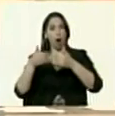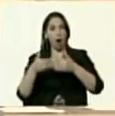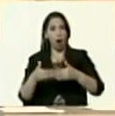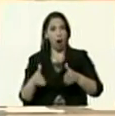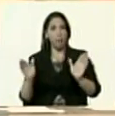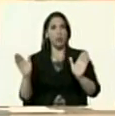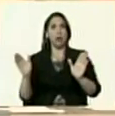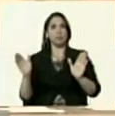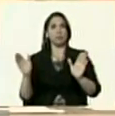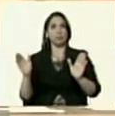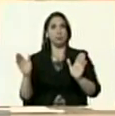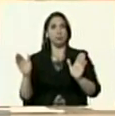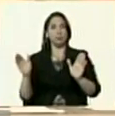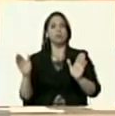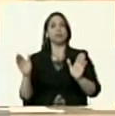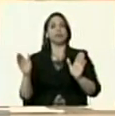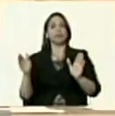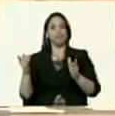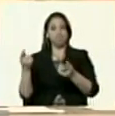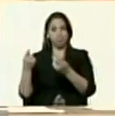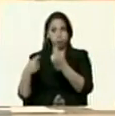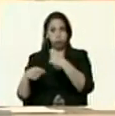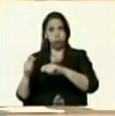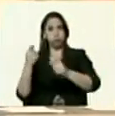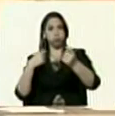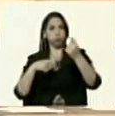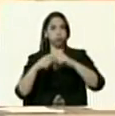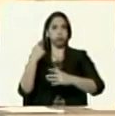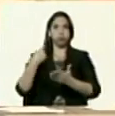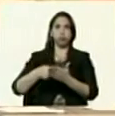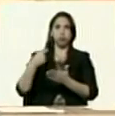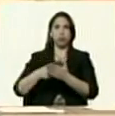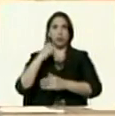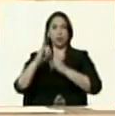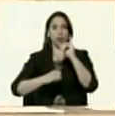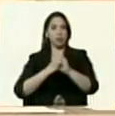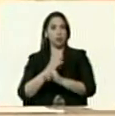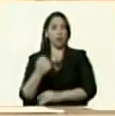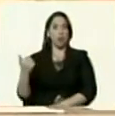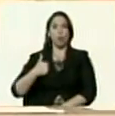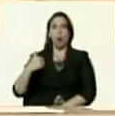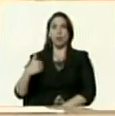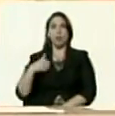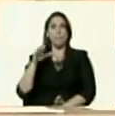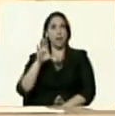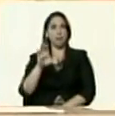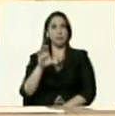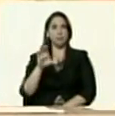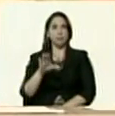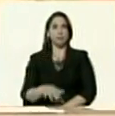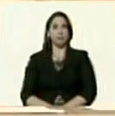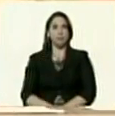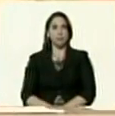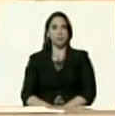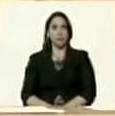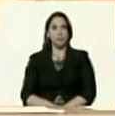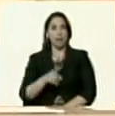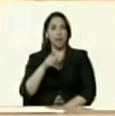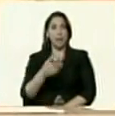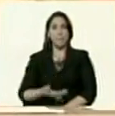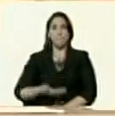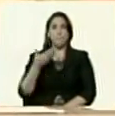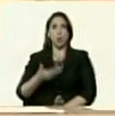las compuertas del refinanciamiento y el financiamiento internacional como cualquier país tiene derecho. Sobre eso es importante,